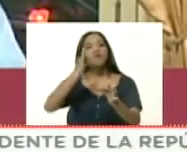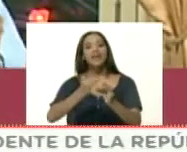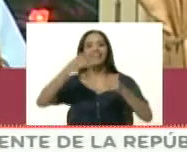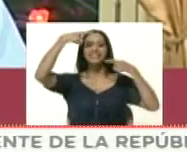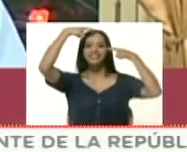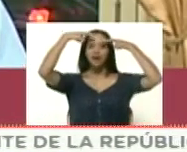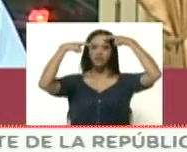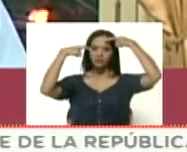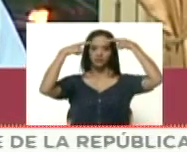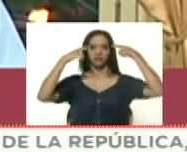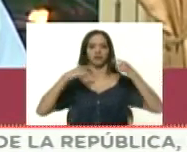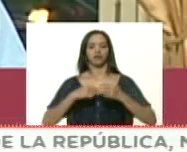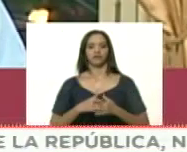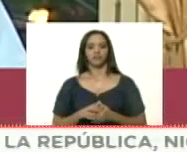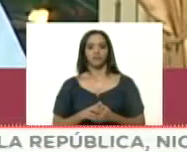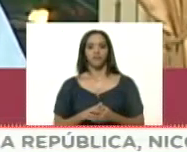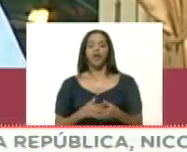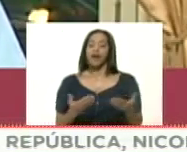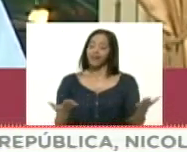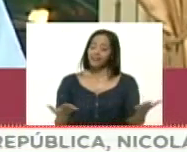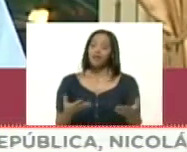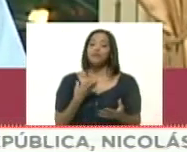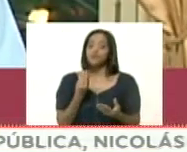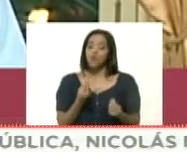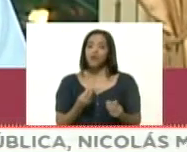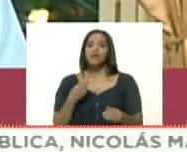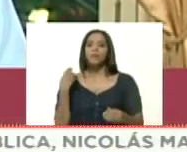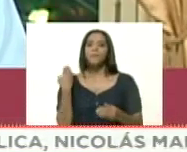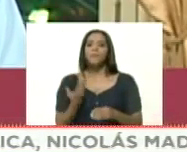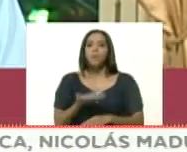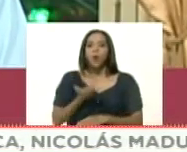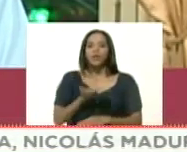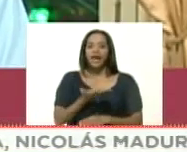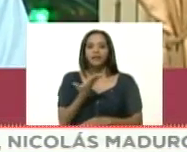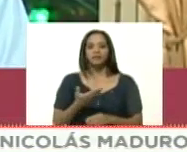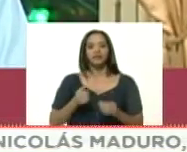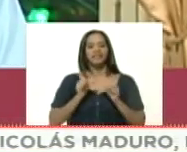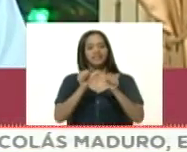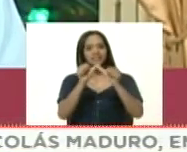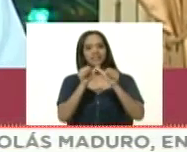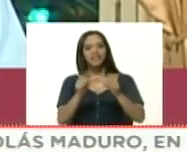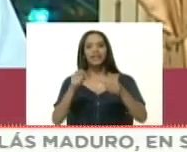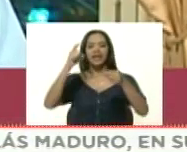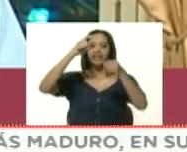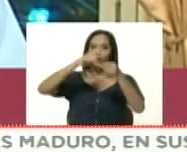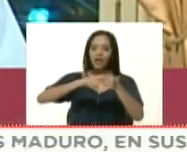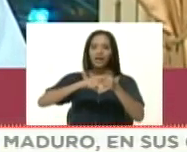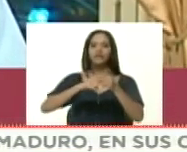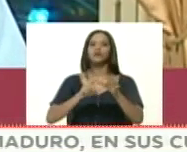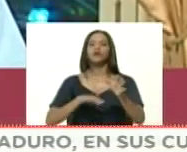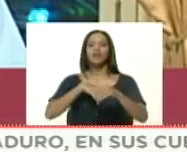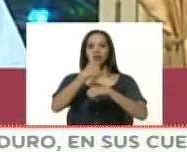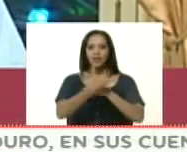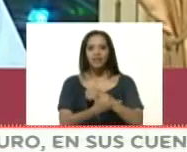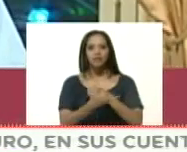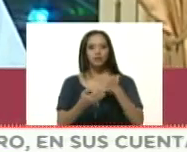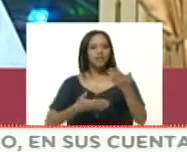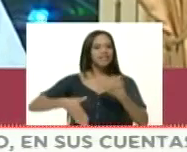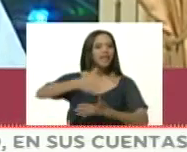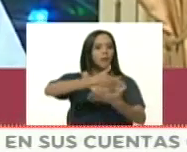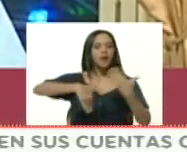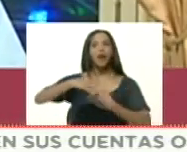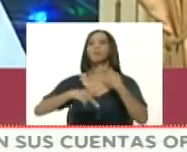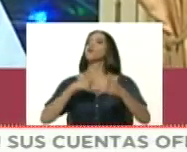chavista. Así que es muy importante seguir articulando la estrategia de dinamizar la producción